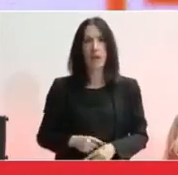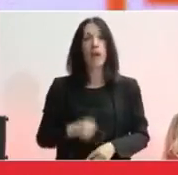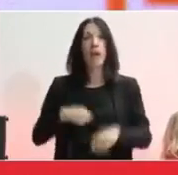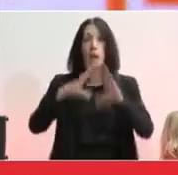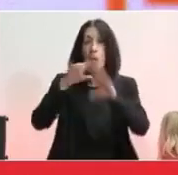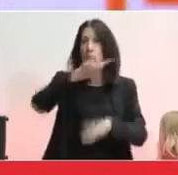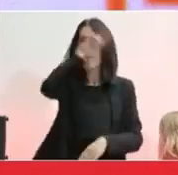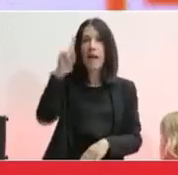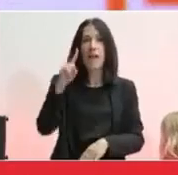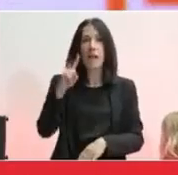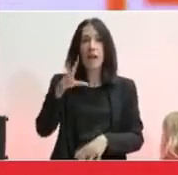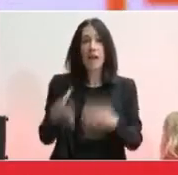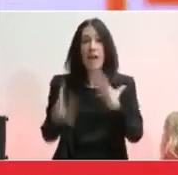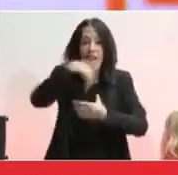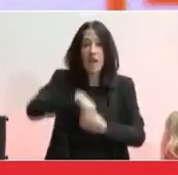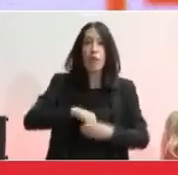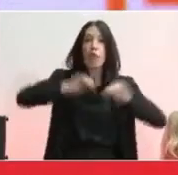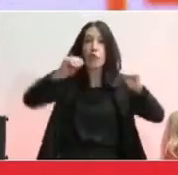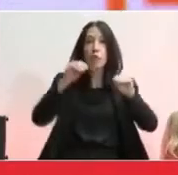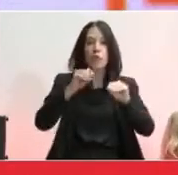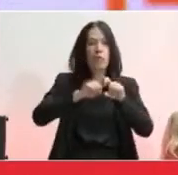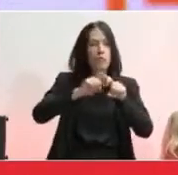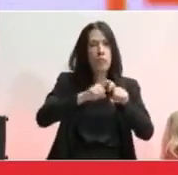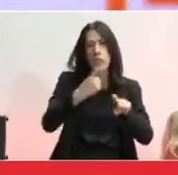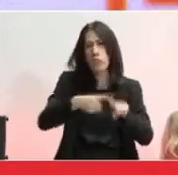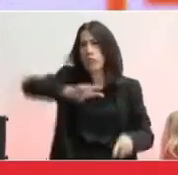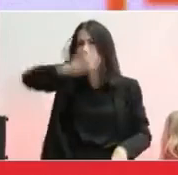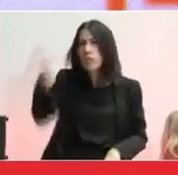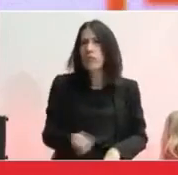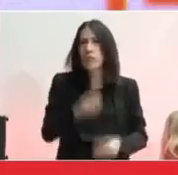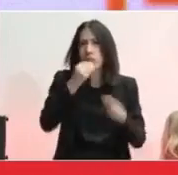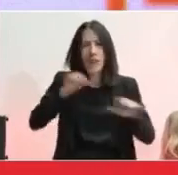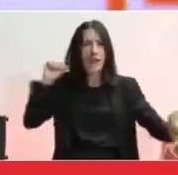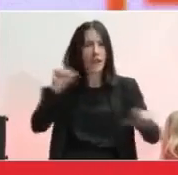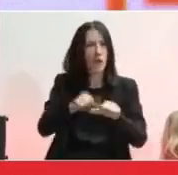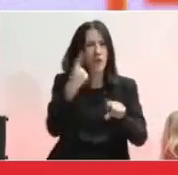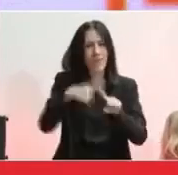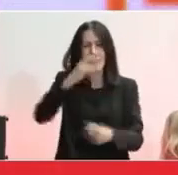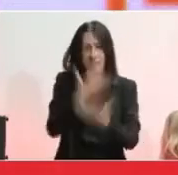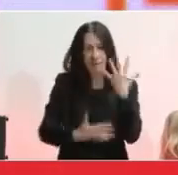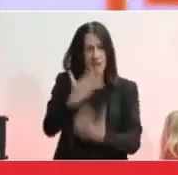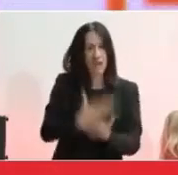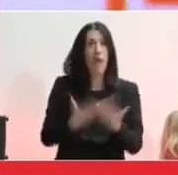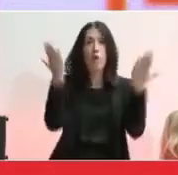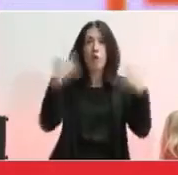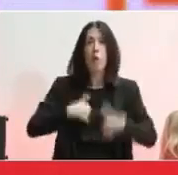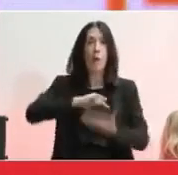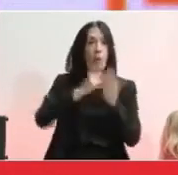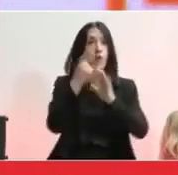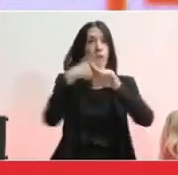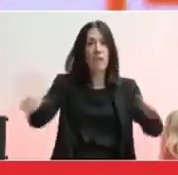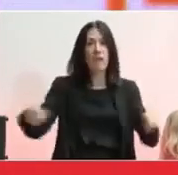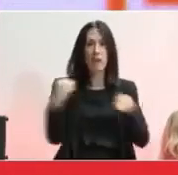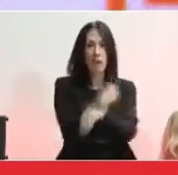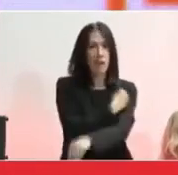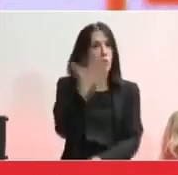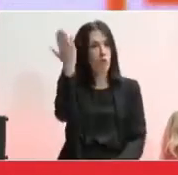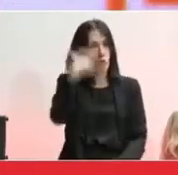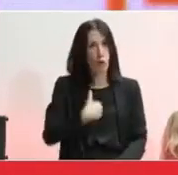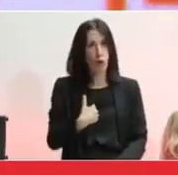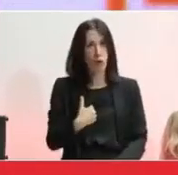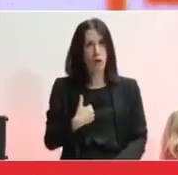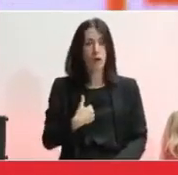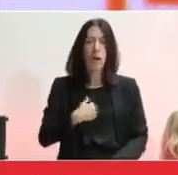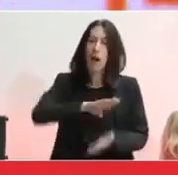hecha de todos sus acentos y biografías. No tenemos un proyecto distinto al de los ciudadanos. Dejamos